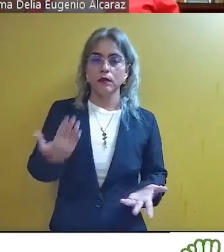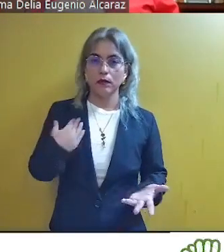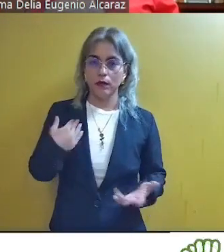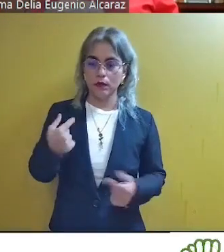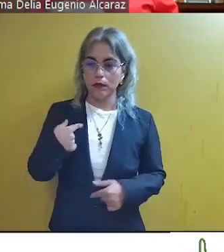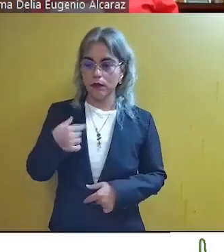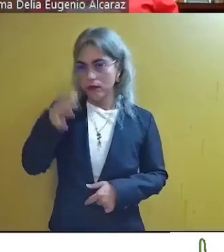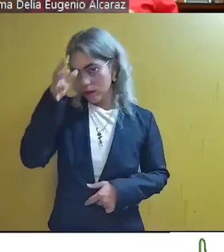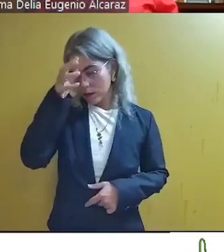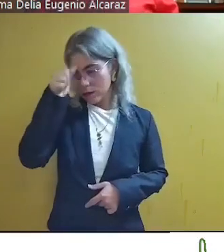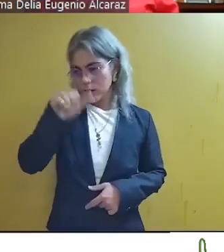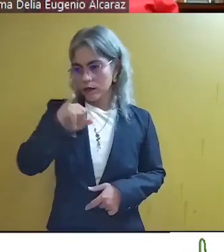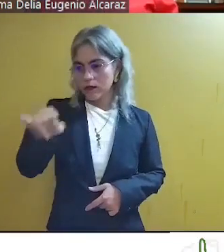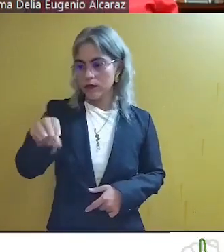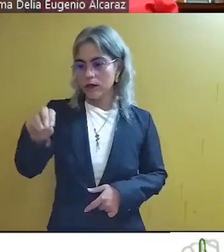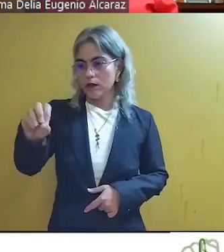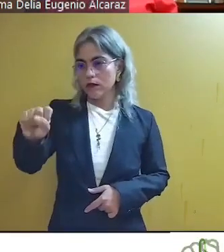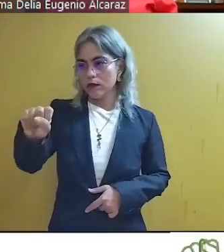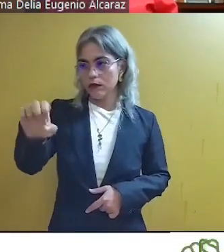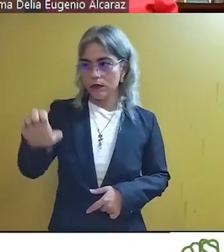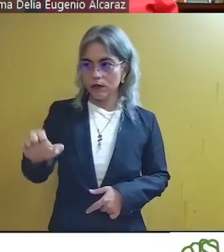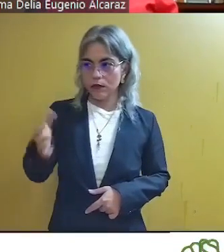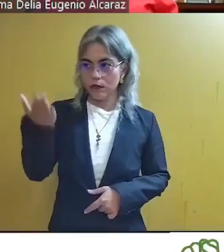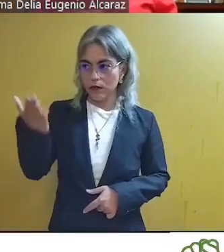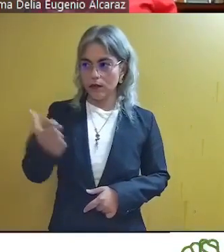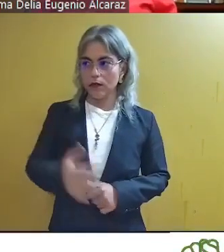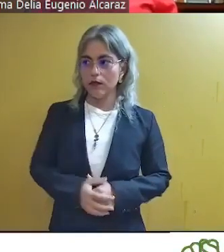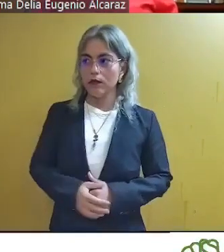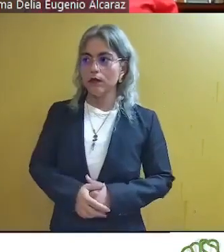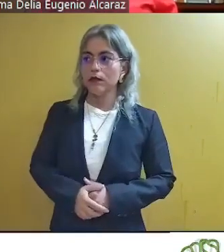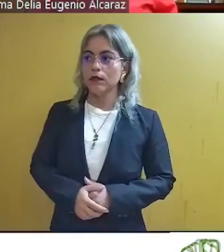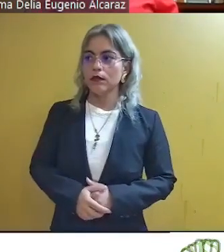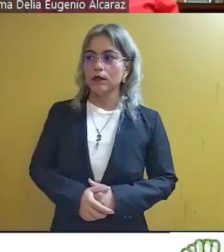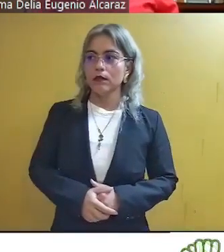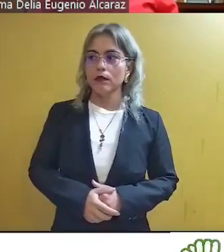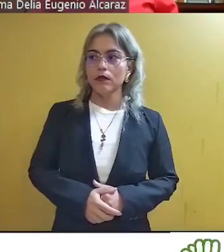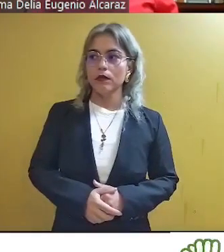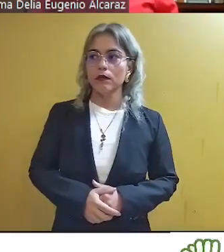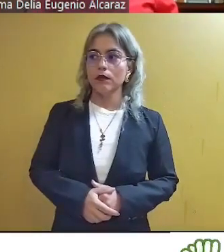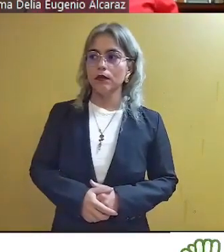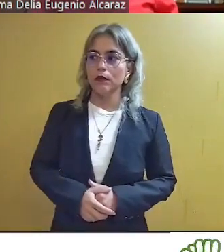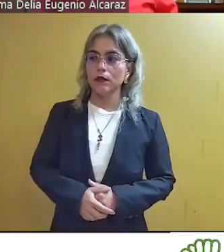permite, del magistrado José Inés Betancur Salgado.